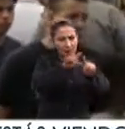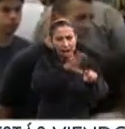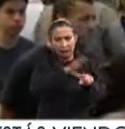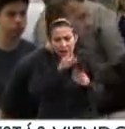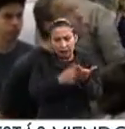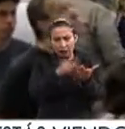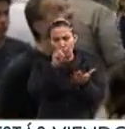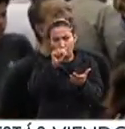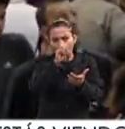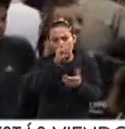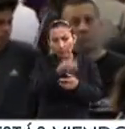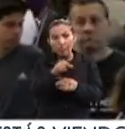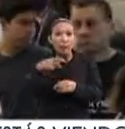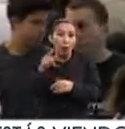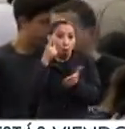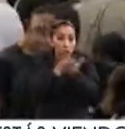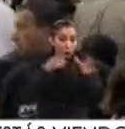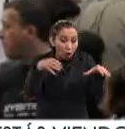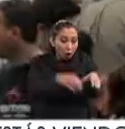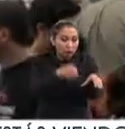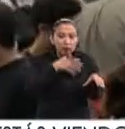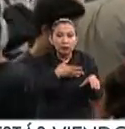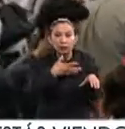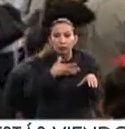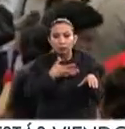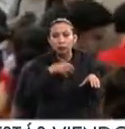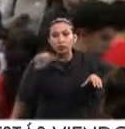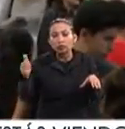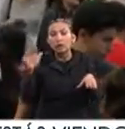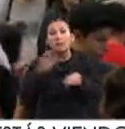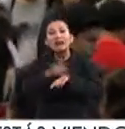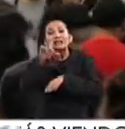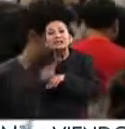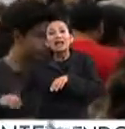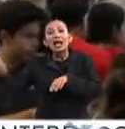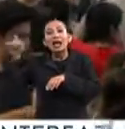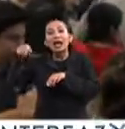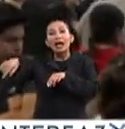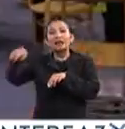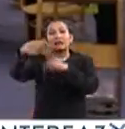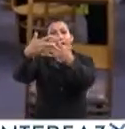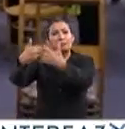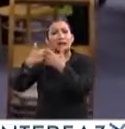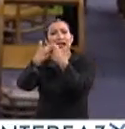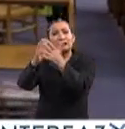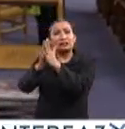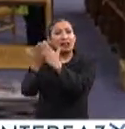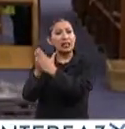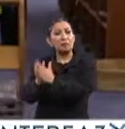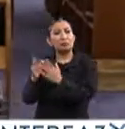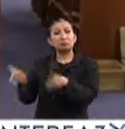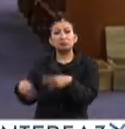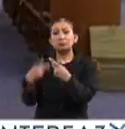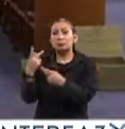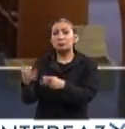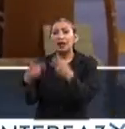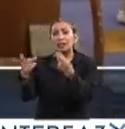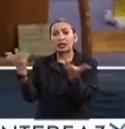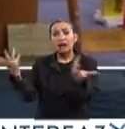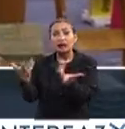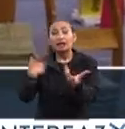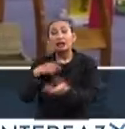de la universidad, pero no es el único. Tenemos más de 100 entidades editoras y en conjunto vamos a